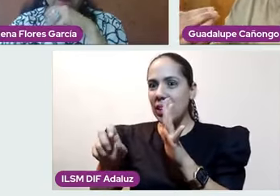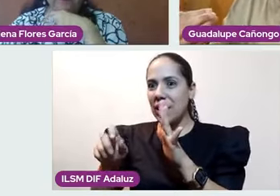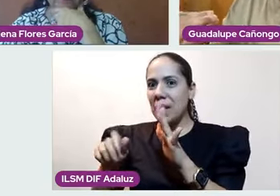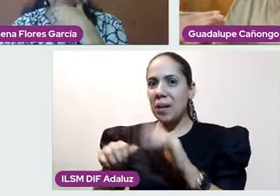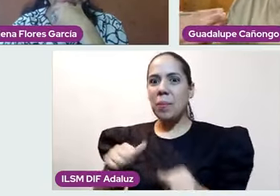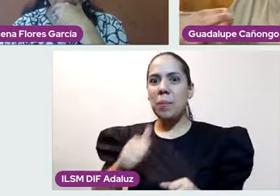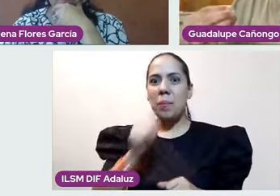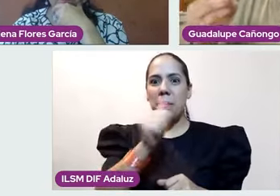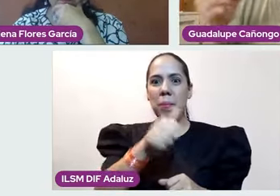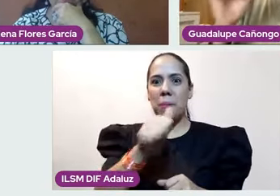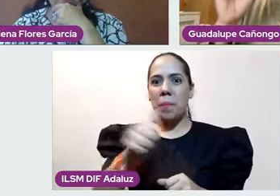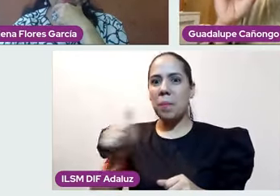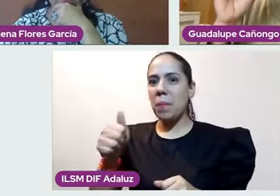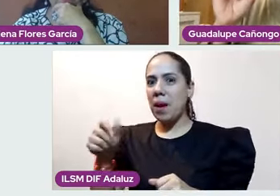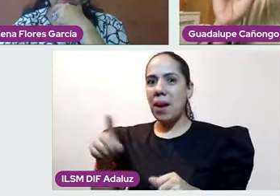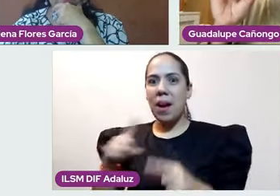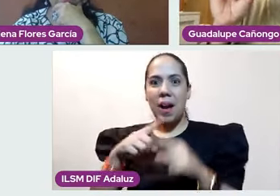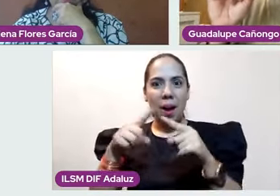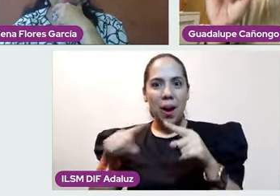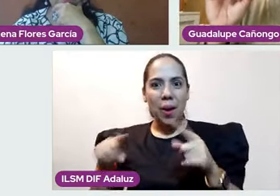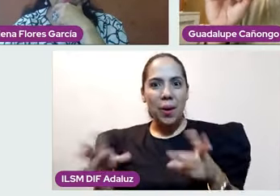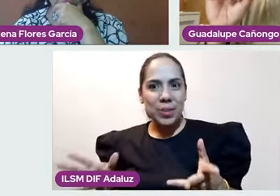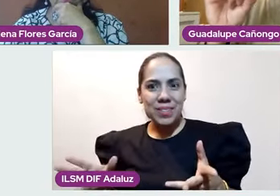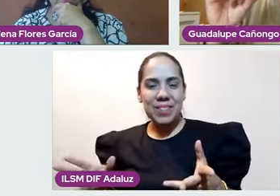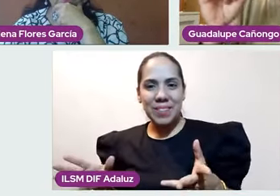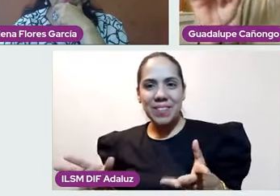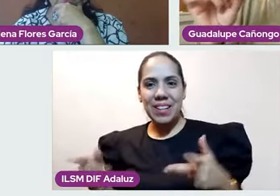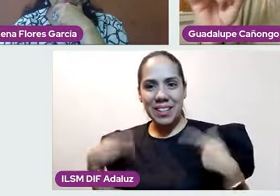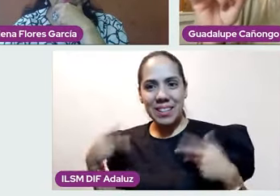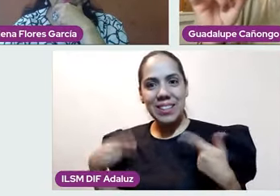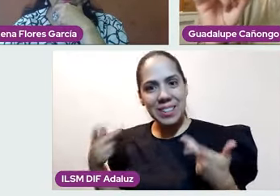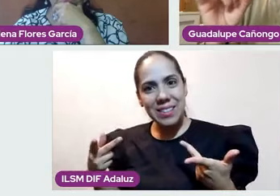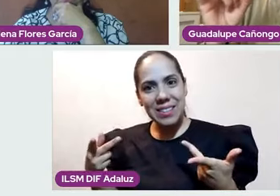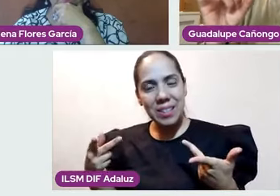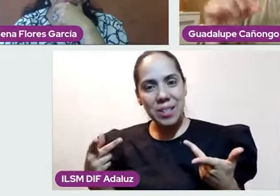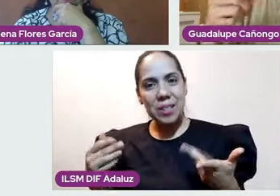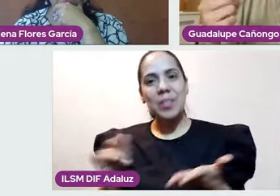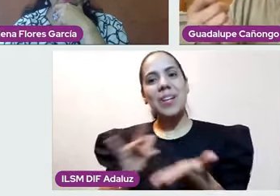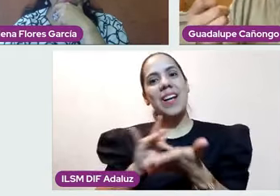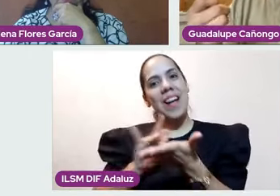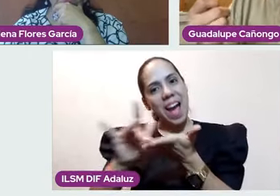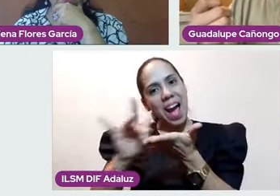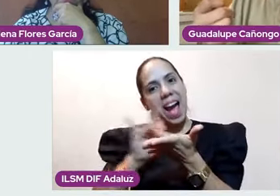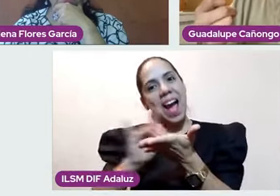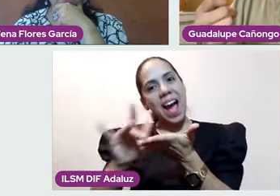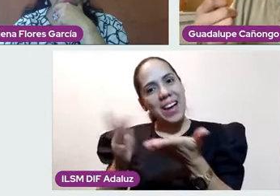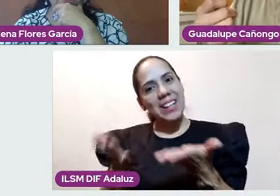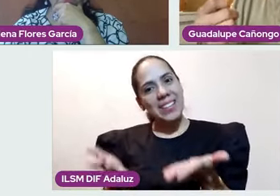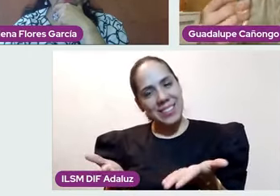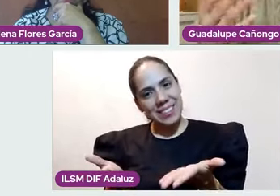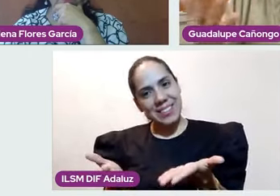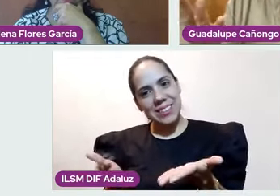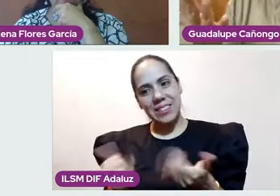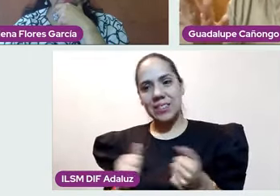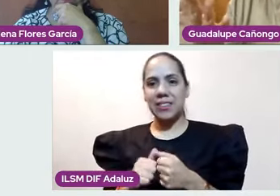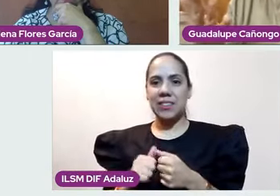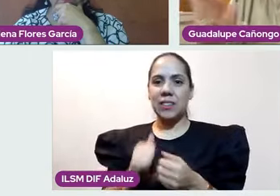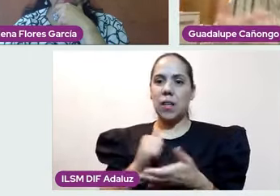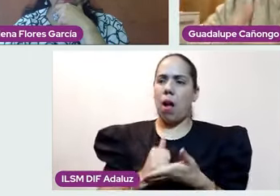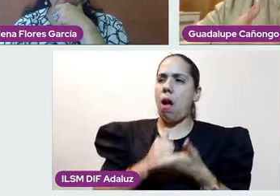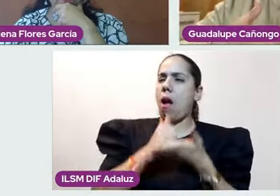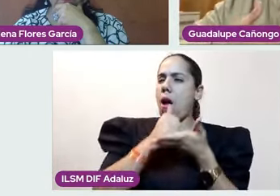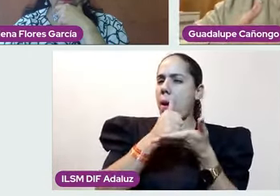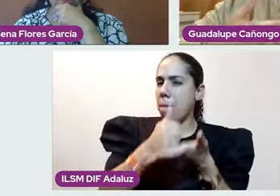la importancia de que estas pequeñas acciones cotidianas permiten o lo que buscan